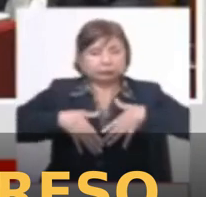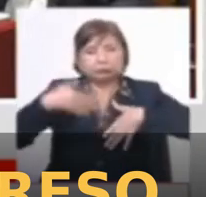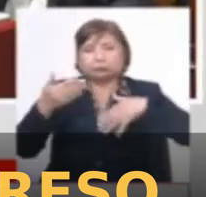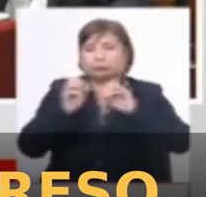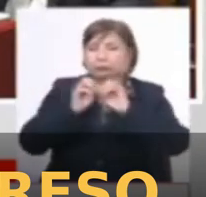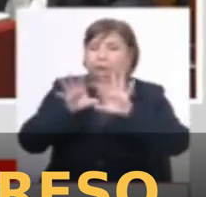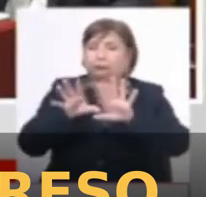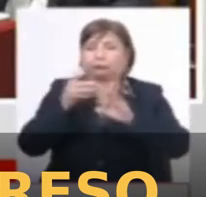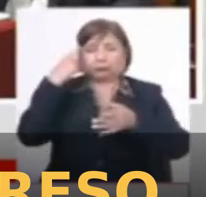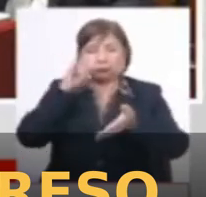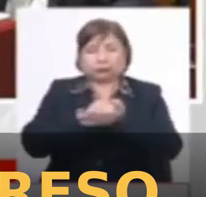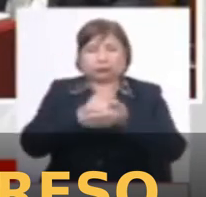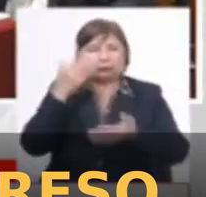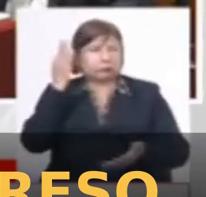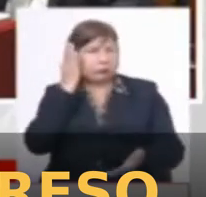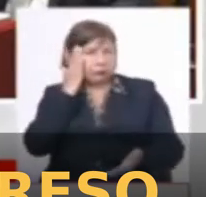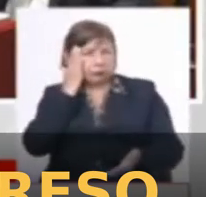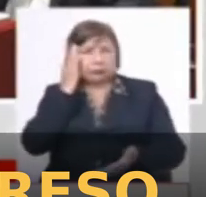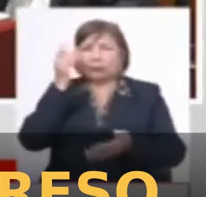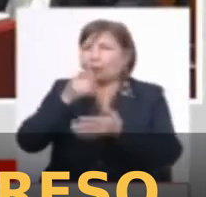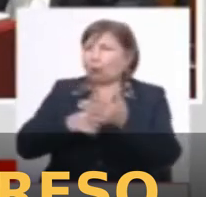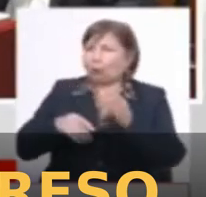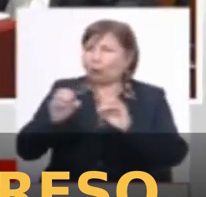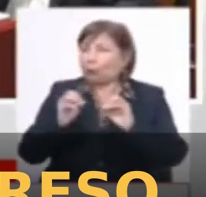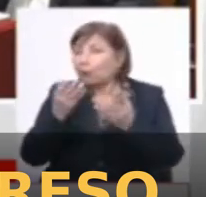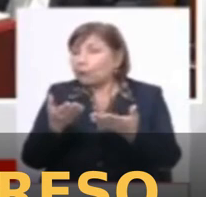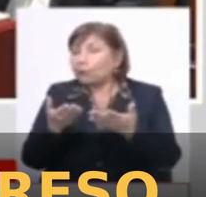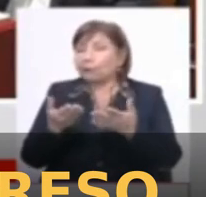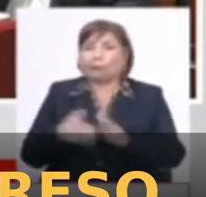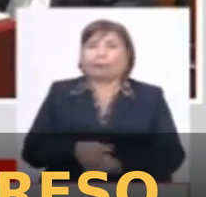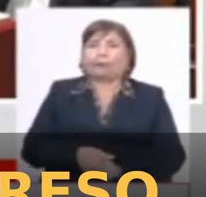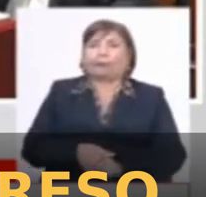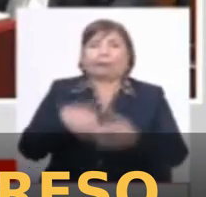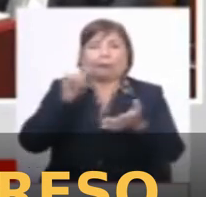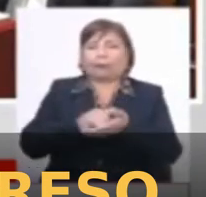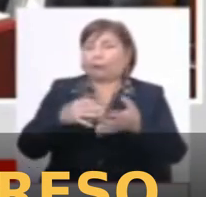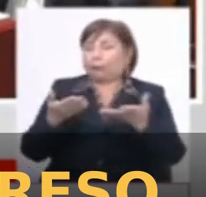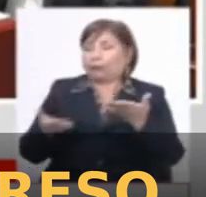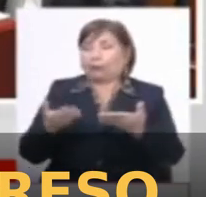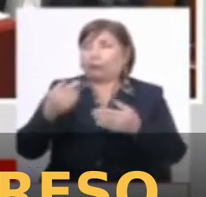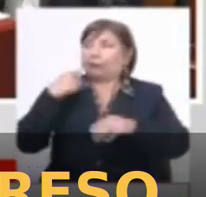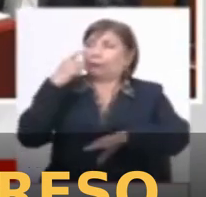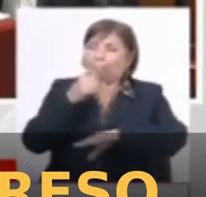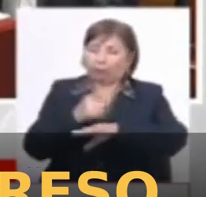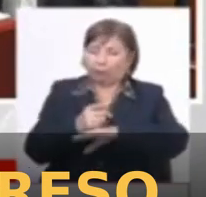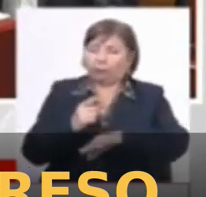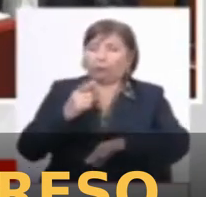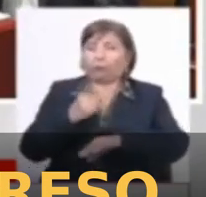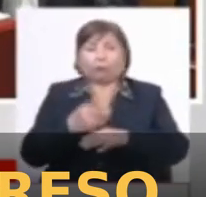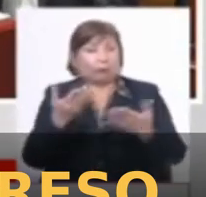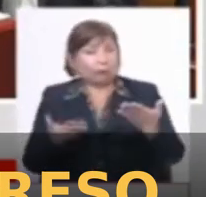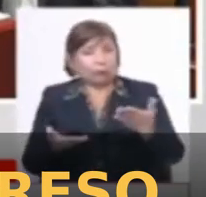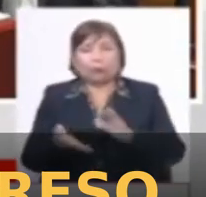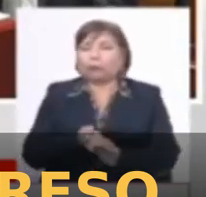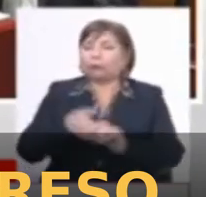transparente, para conocer estos hechos que se vienen denunciando